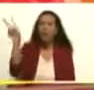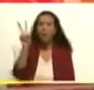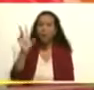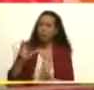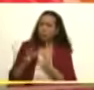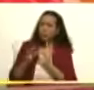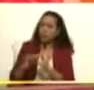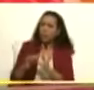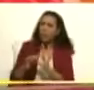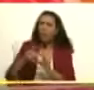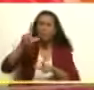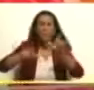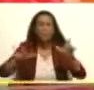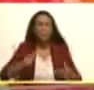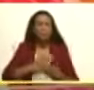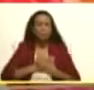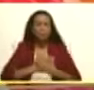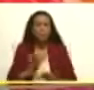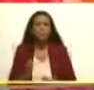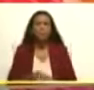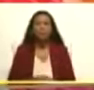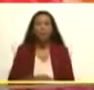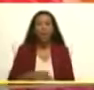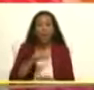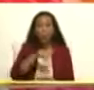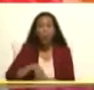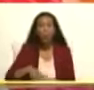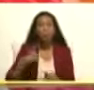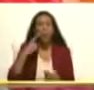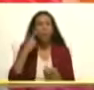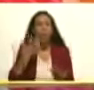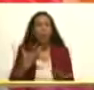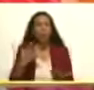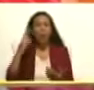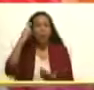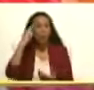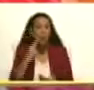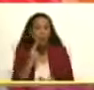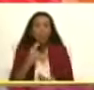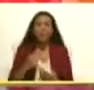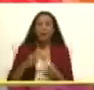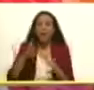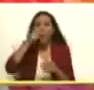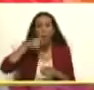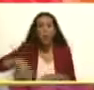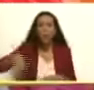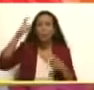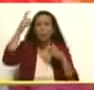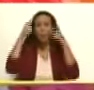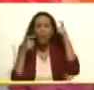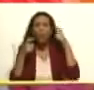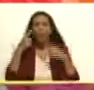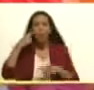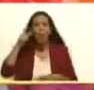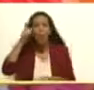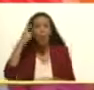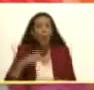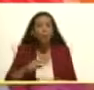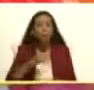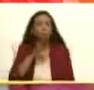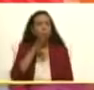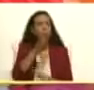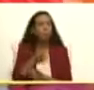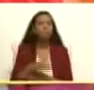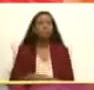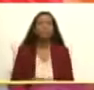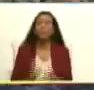acompañado a nuestro pueblo, el pueblo de Guaycaipuro, el pueblo de Bolívar, el pueblo de Chávez, el pueblo de Zamora. Estaríamos acudiendo